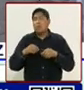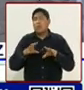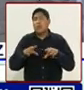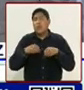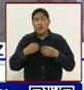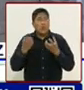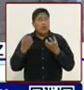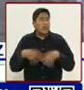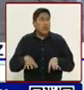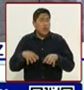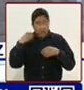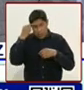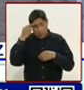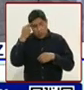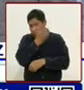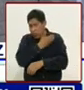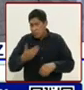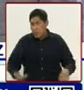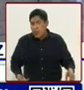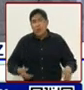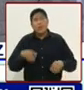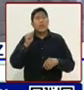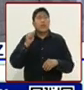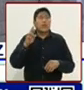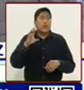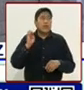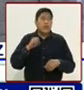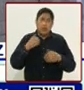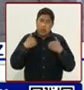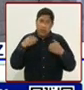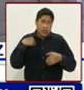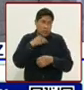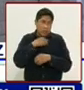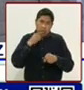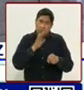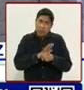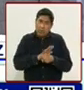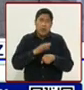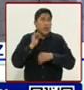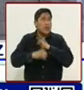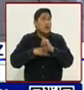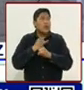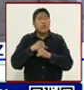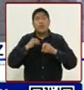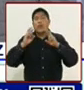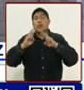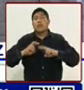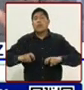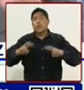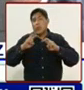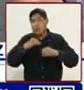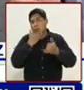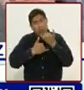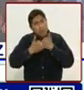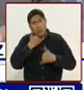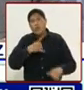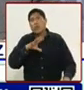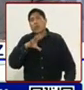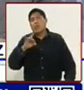porque no lo quiera el gobierno del presidente Arce, sino que tenemos un compromiso y un mandato internacional de investigar estos graves hechos.